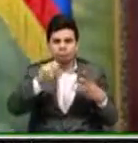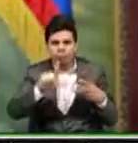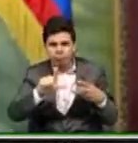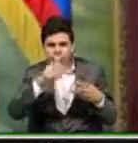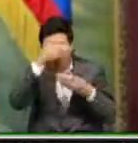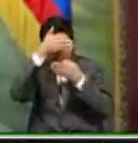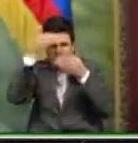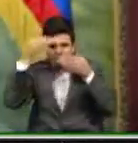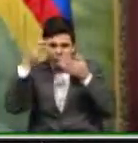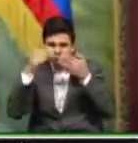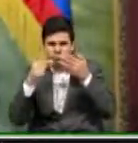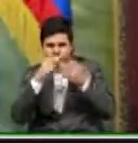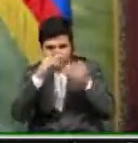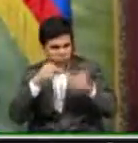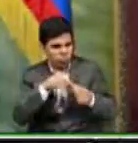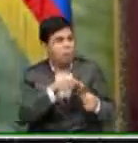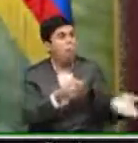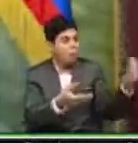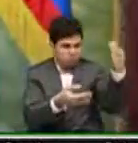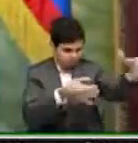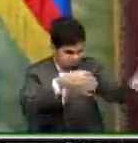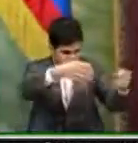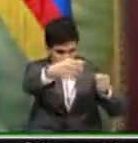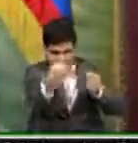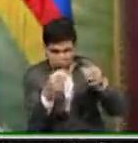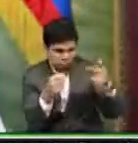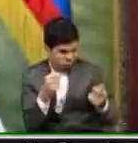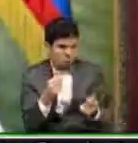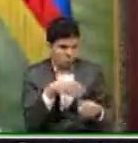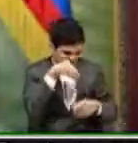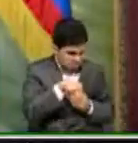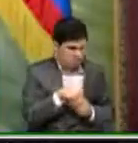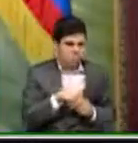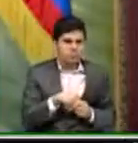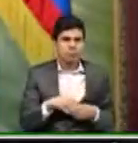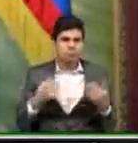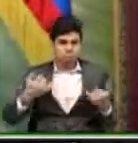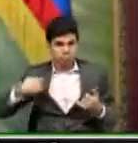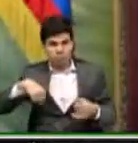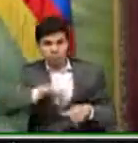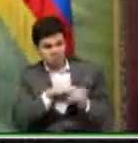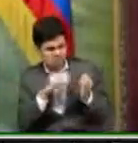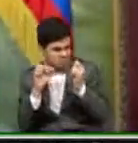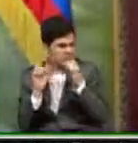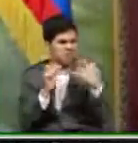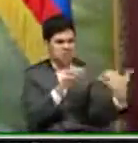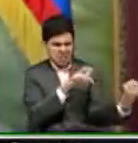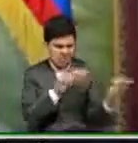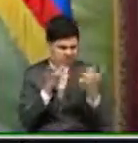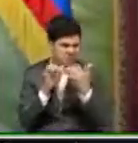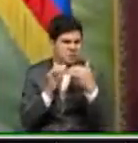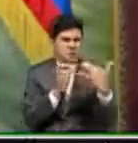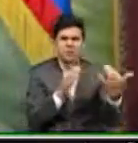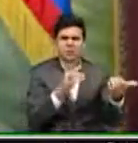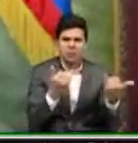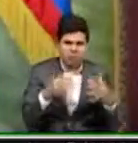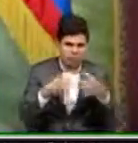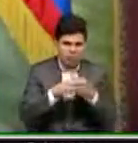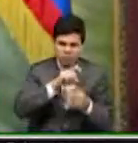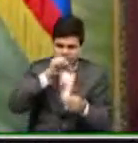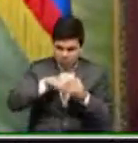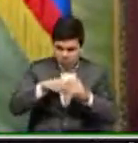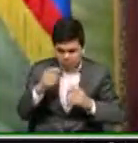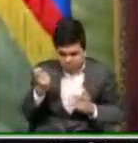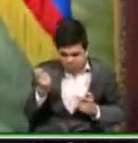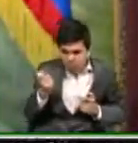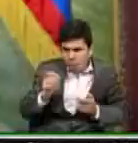reclutando menores de edad. En todos los combates que nosotros tenemos, o las personas que se están entregando a las fuerzas militares,